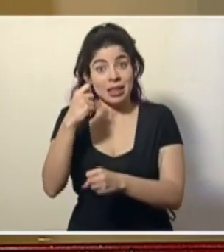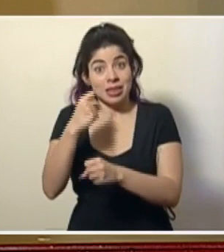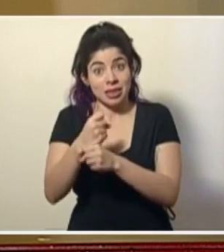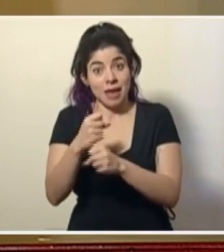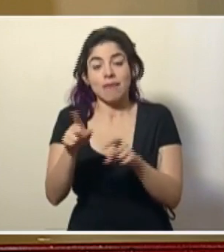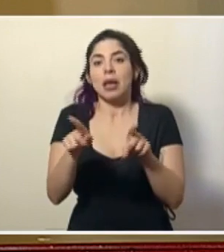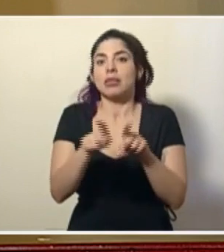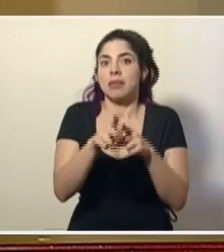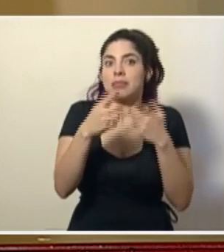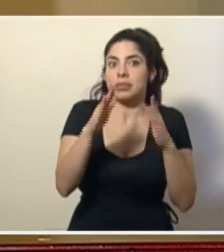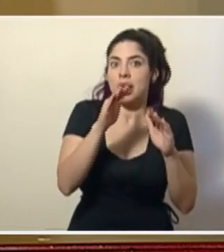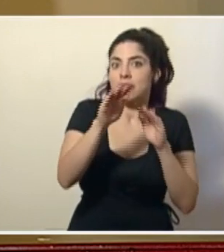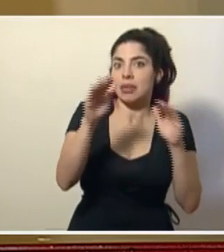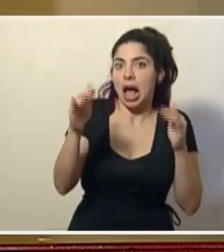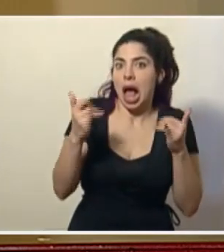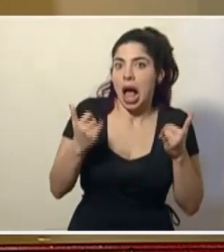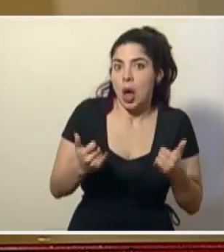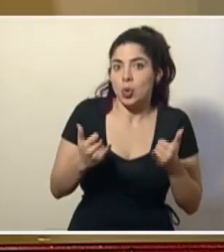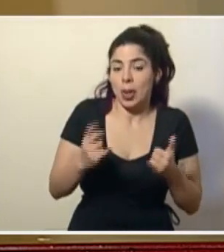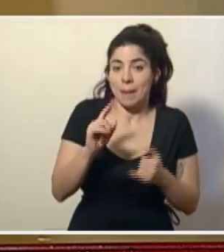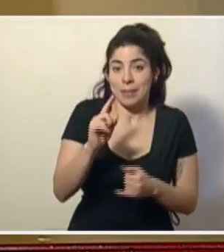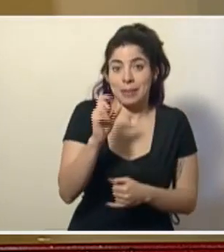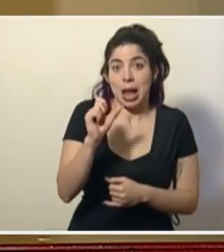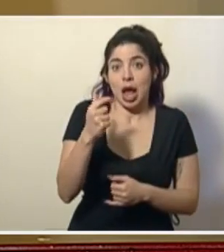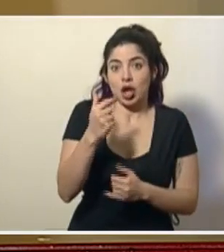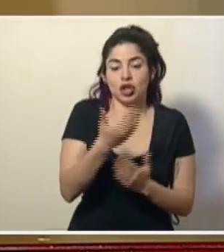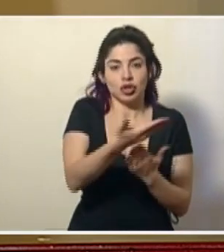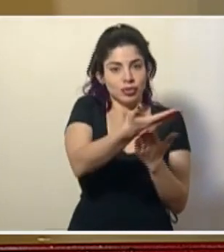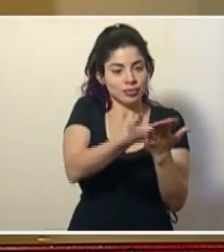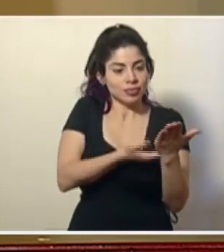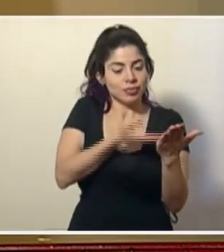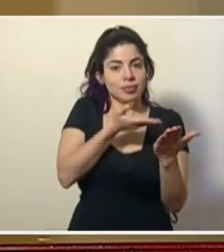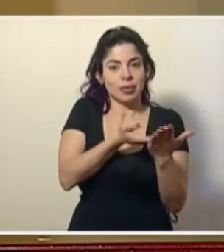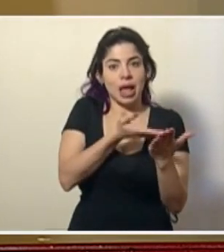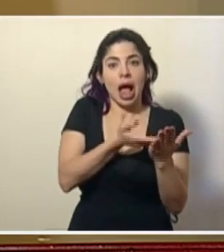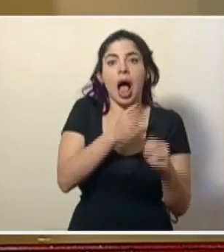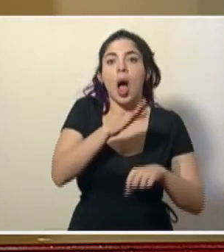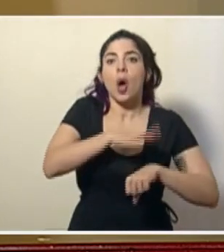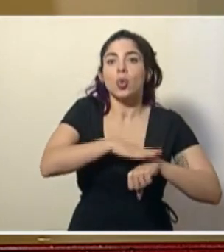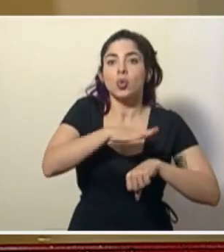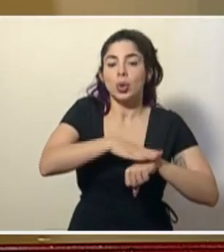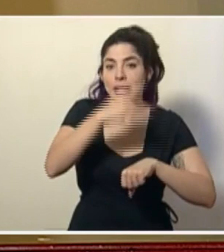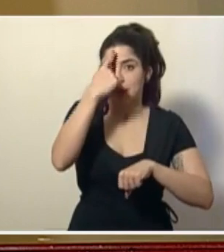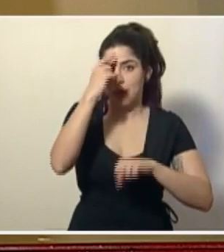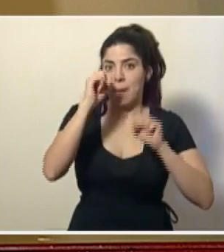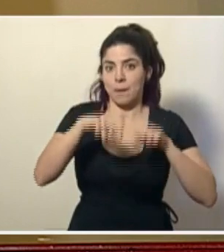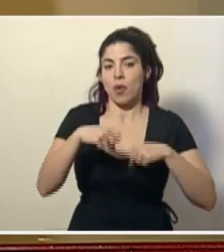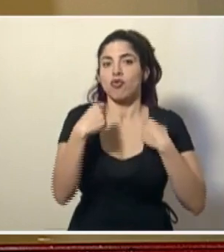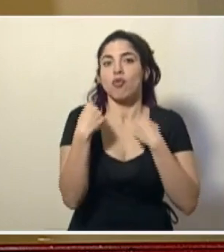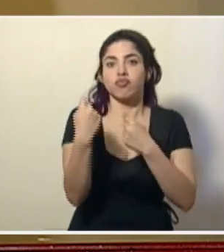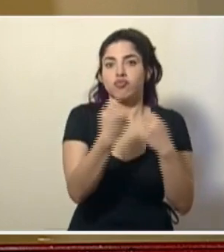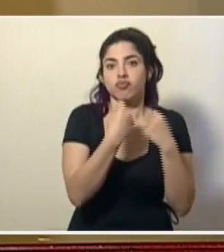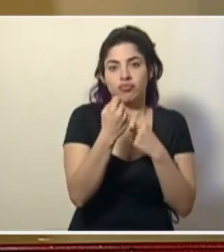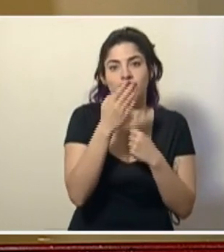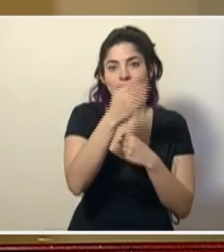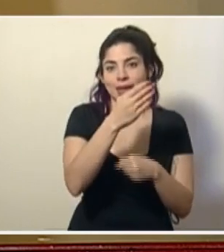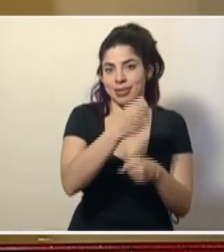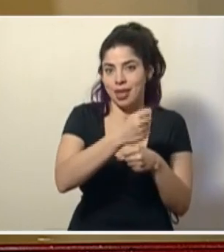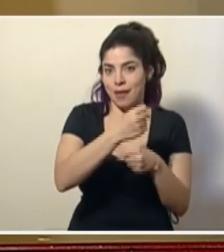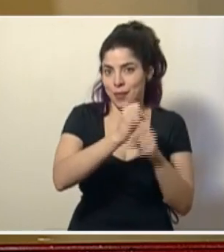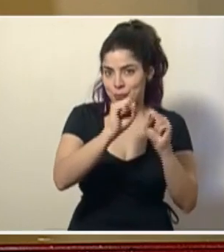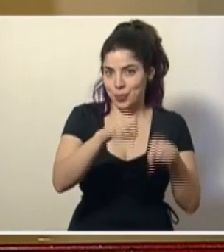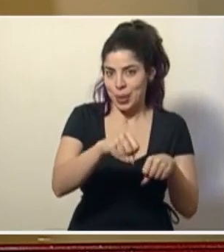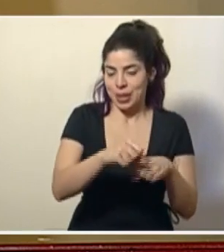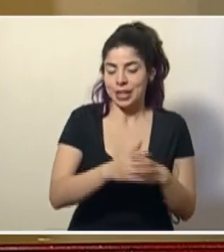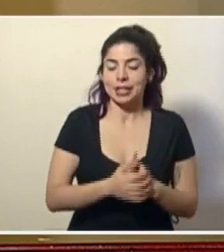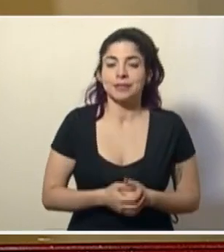también se actualizó a partir del 1 de agosto la nota de autorización para poder movilizarse al trabajo.